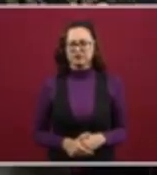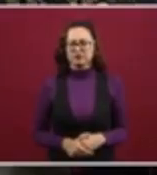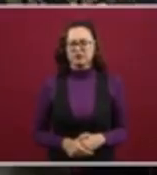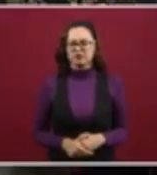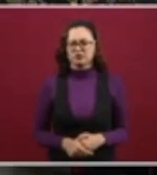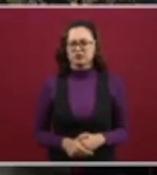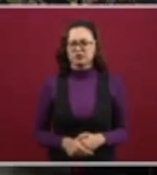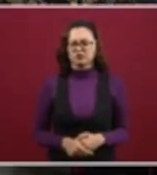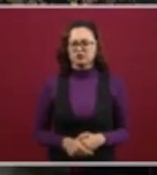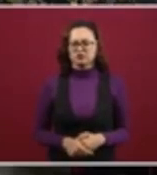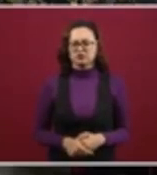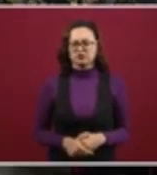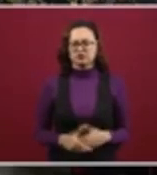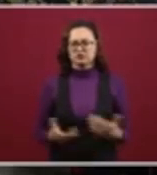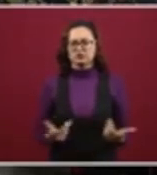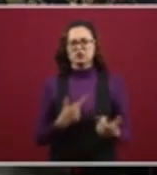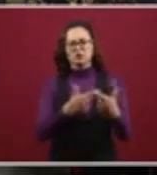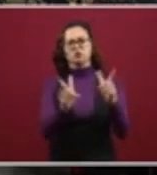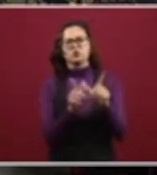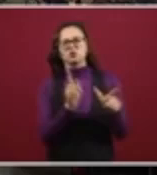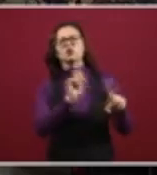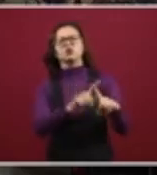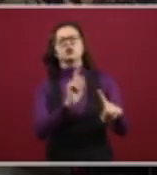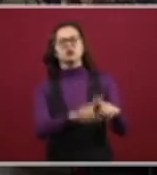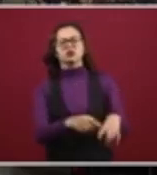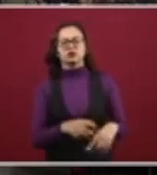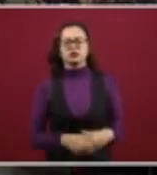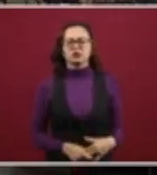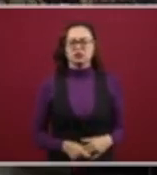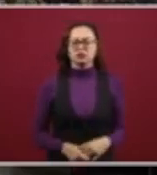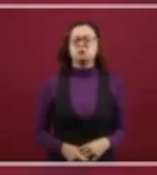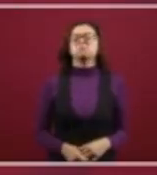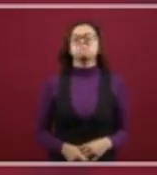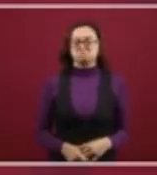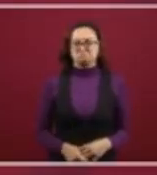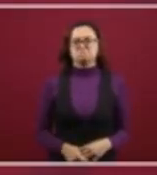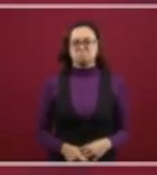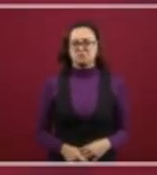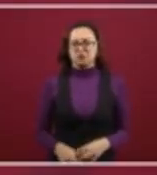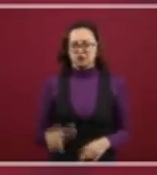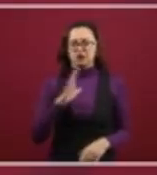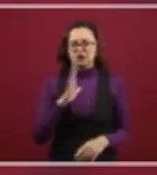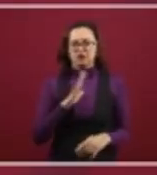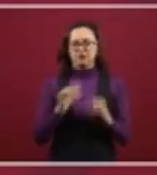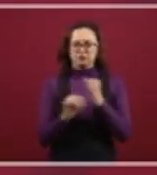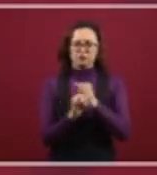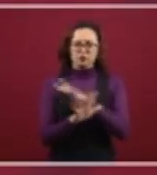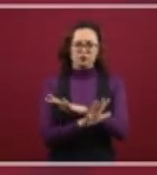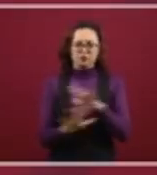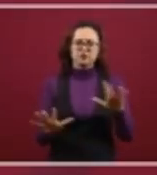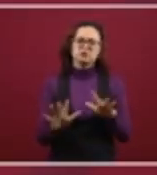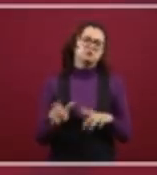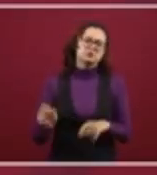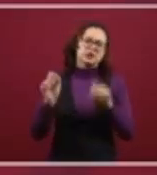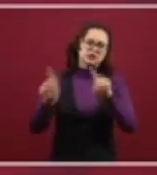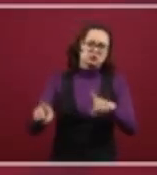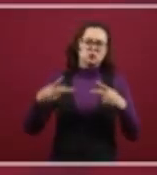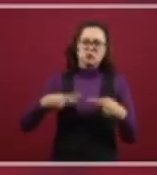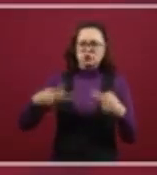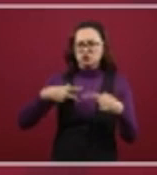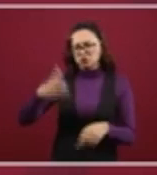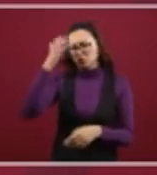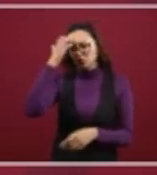quiénes lo identifican ustedes? Bueno, tenemos información, mucha de ella viene de información local. El